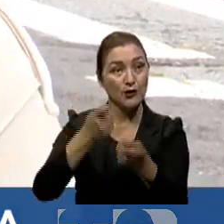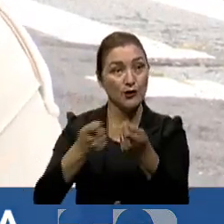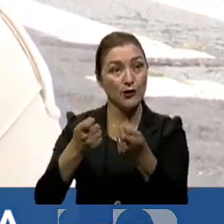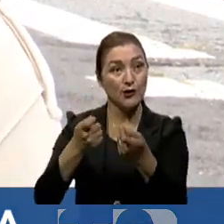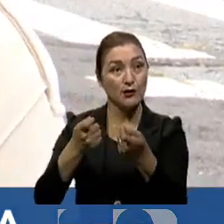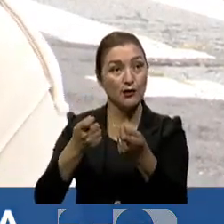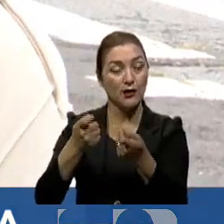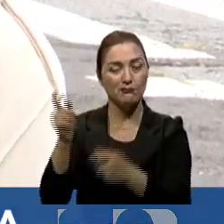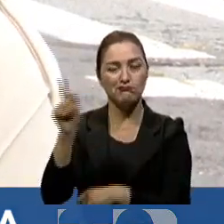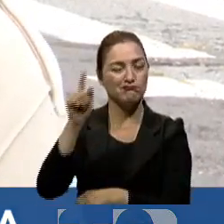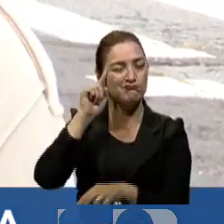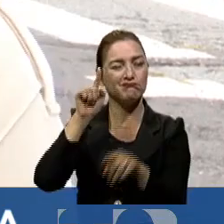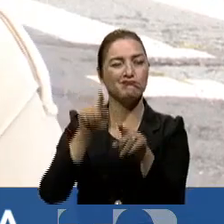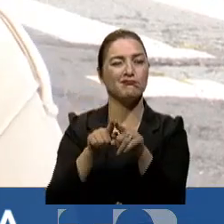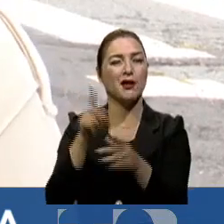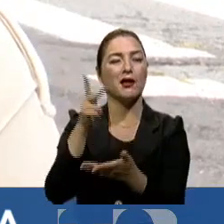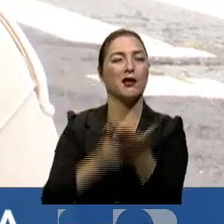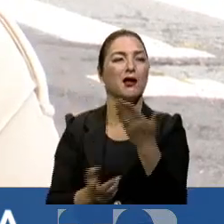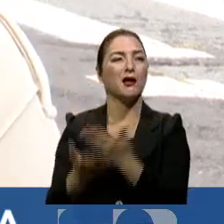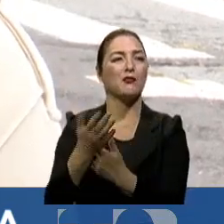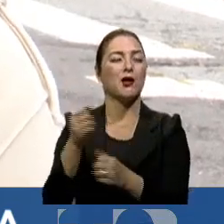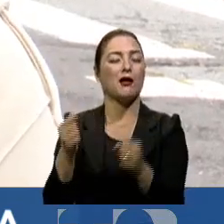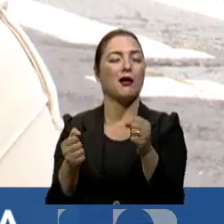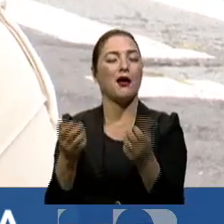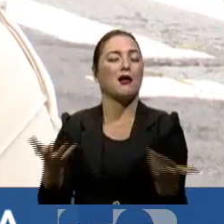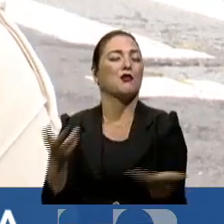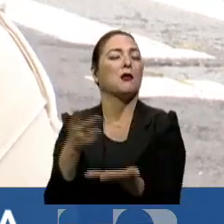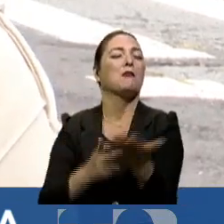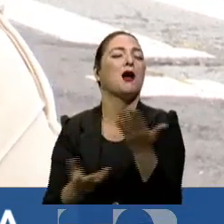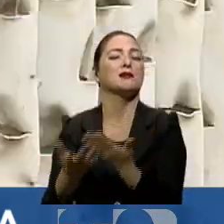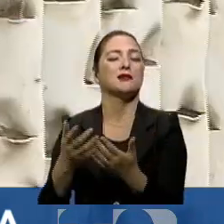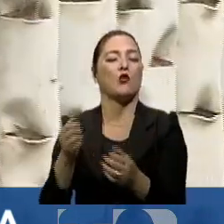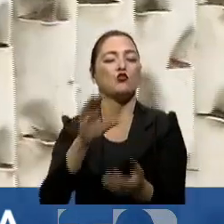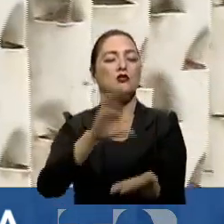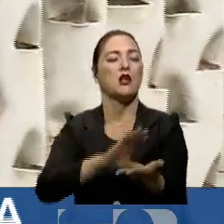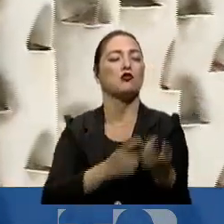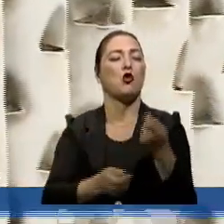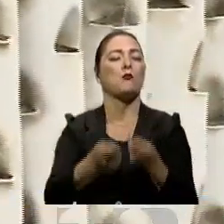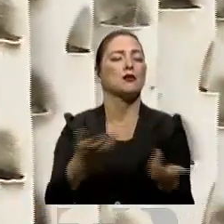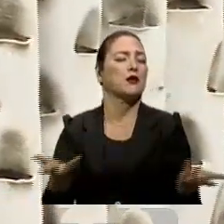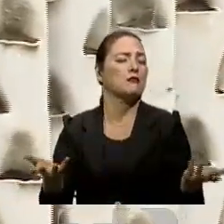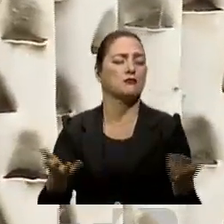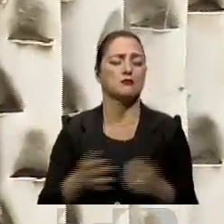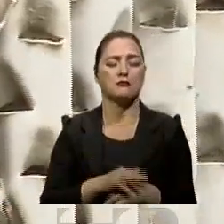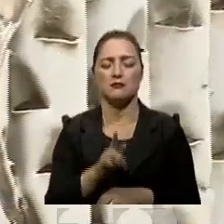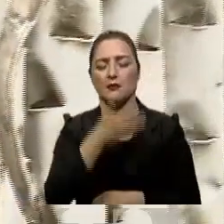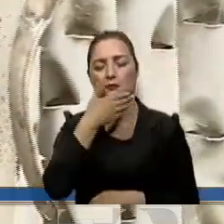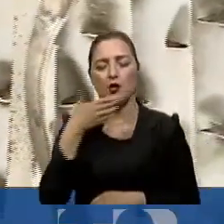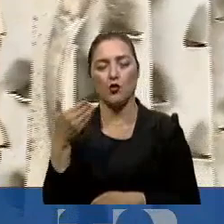bien porque no sabíamos qué iba a pasar con el vehículo en ese punto. Y cuando